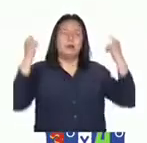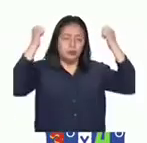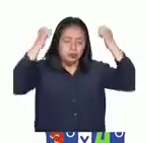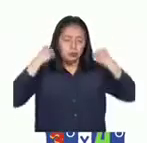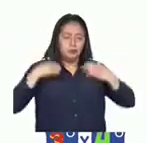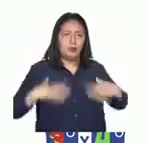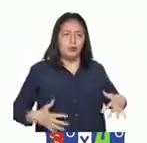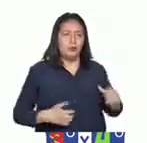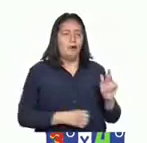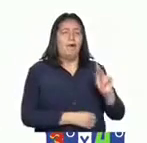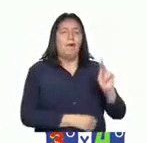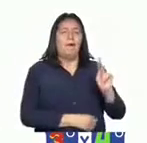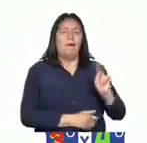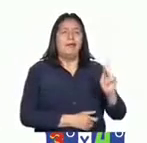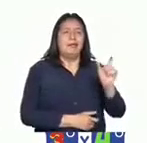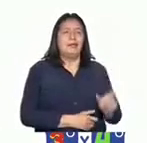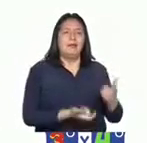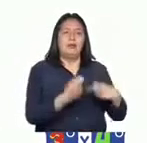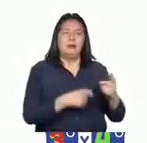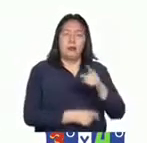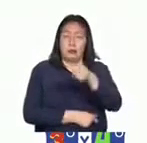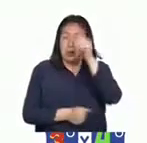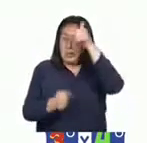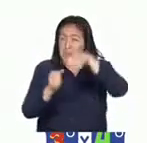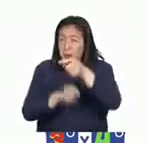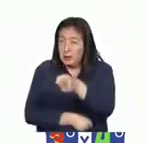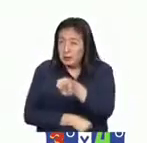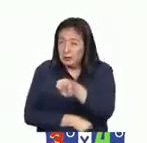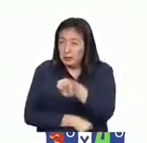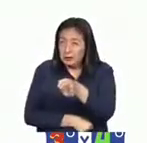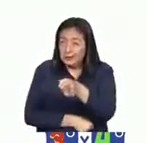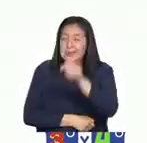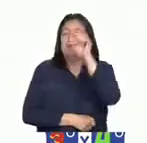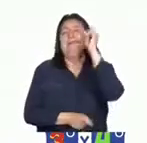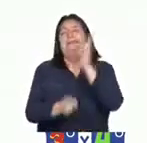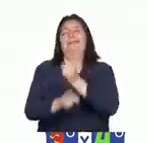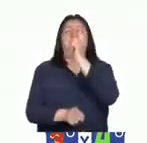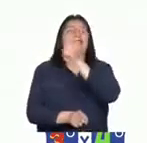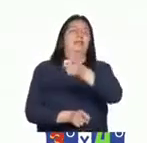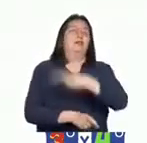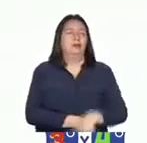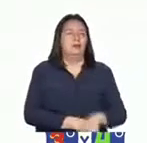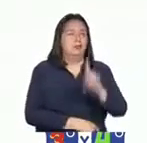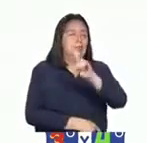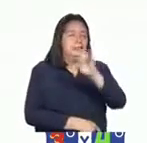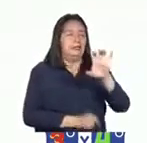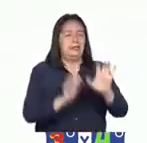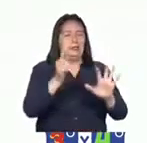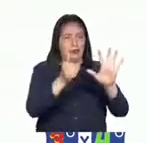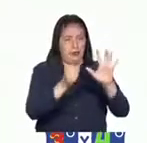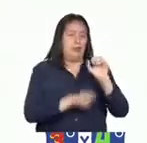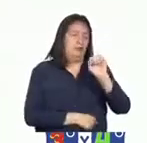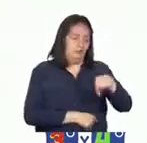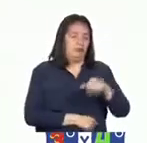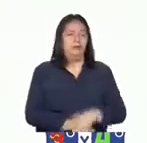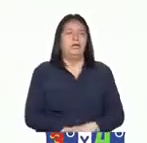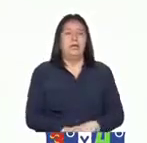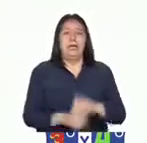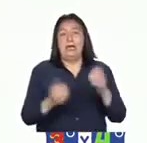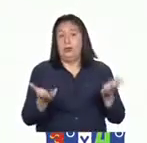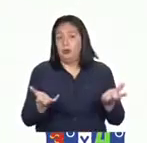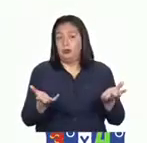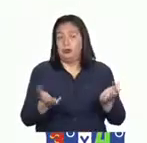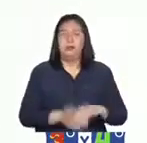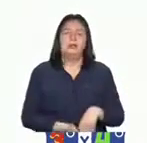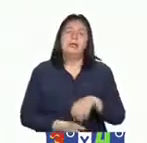ponchos que vendió Quilla. ¿Recuerdan cuántos ponchos vendió? Así es, vendió 106 ponchos.